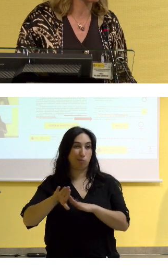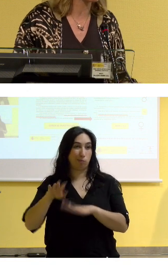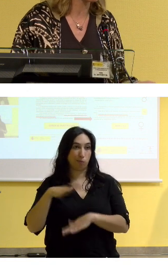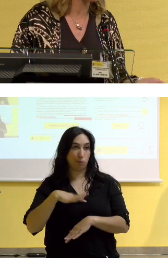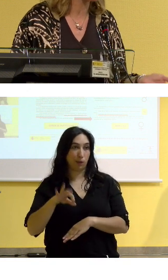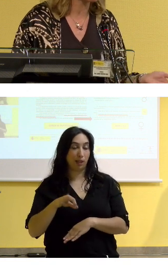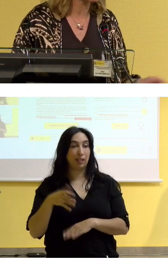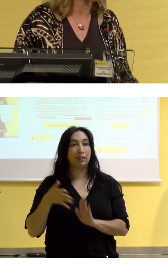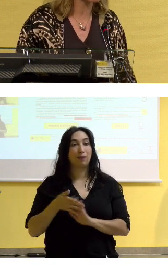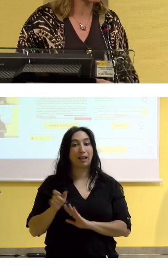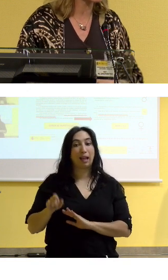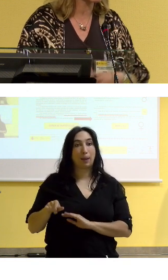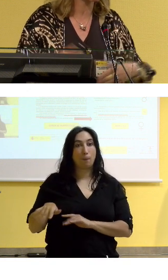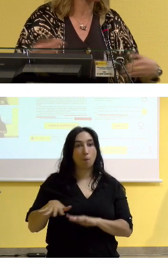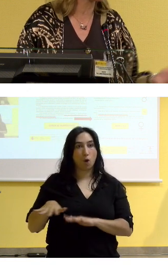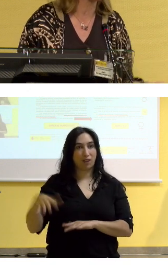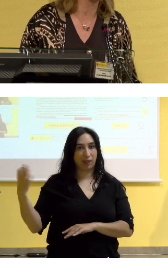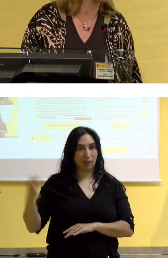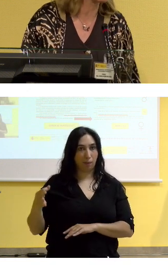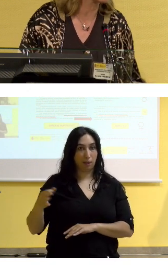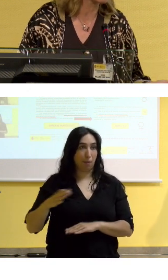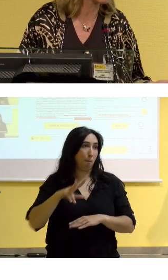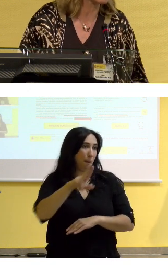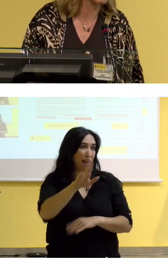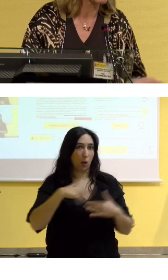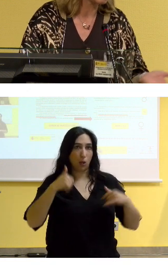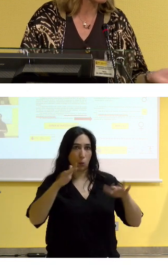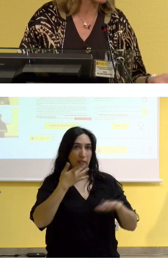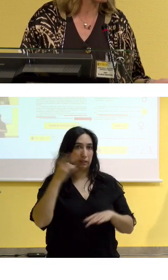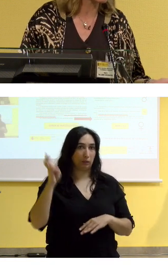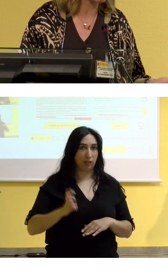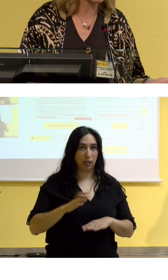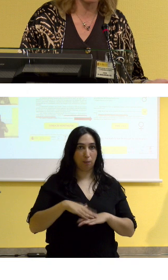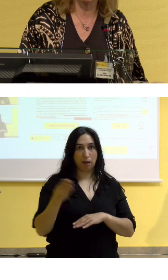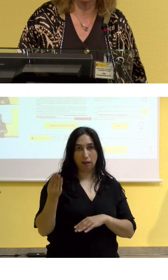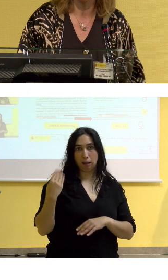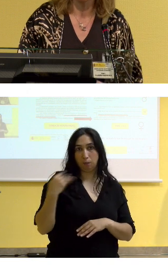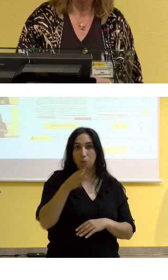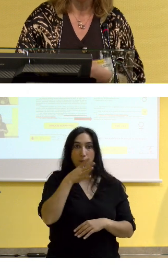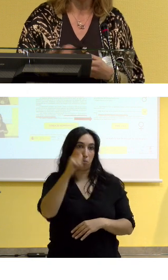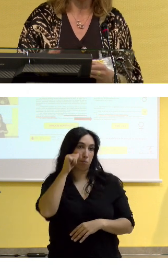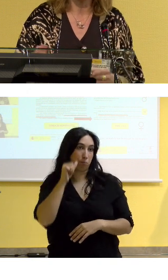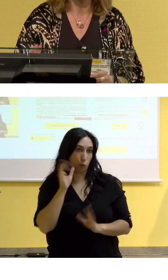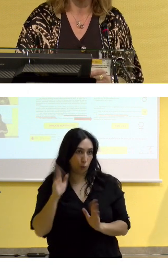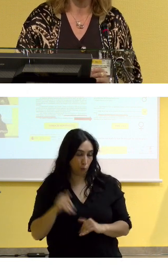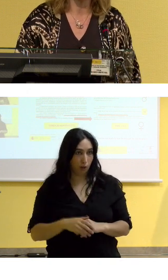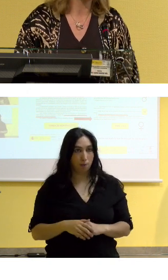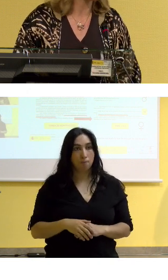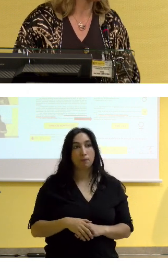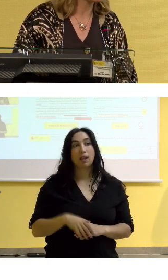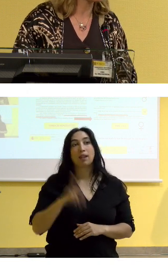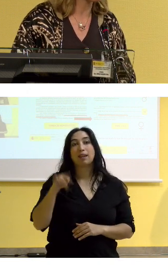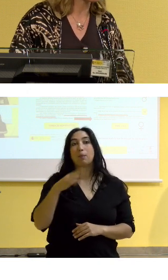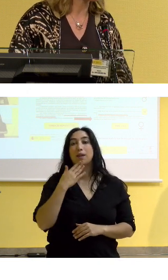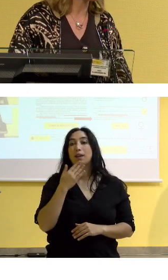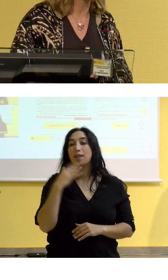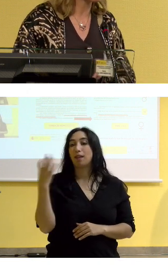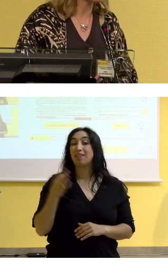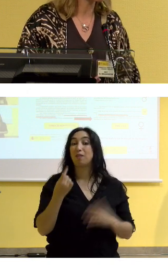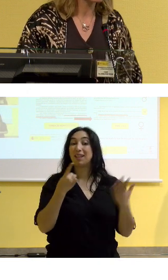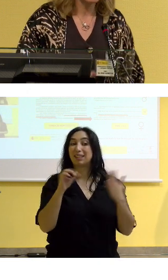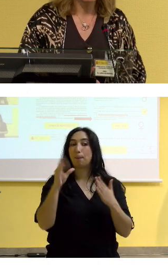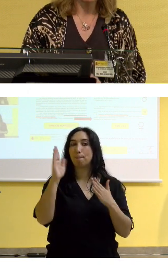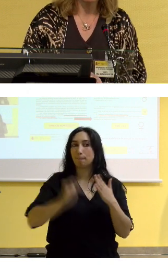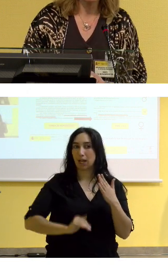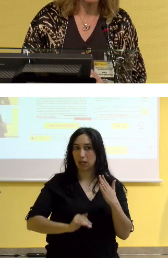haber espermatozoides móviles. Esto es lo que se hace a cualquier pareja que consulta porque no se embaraza, ¿vale? Tiene que tener una edad inferior a 60